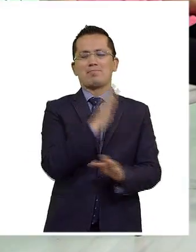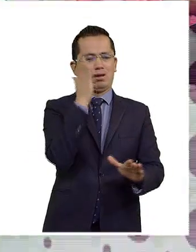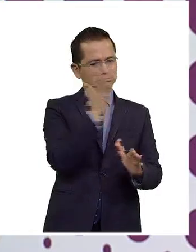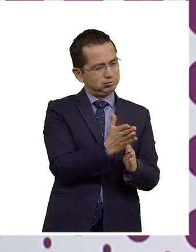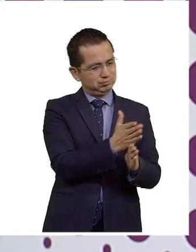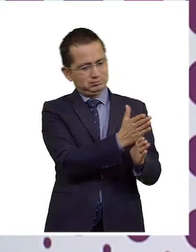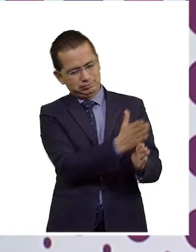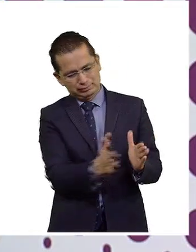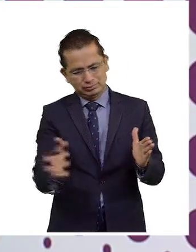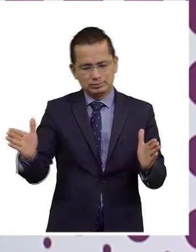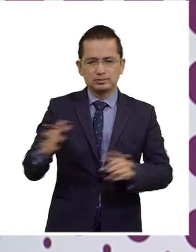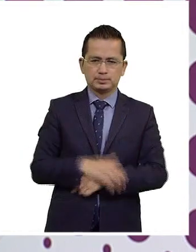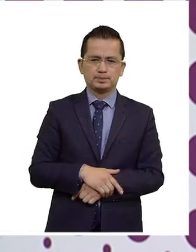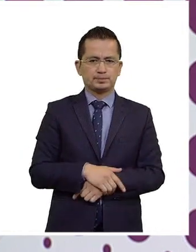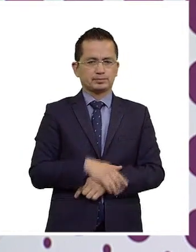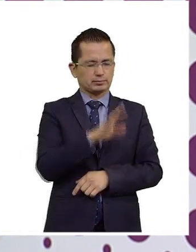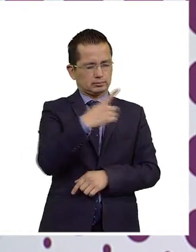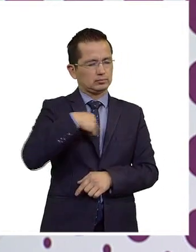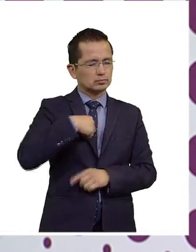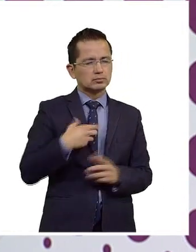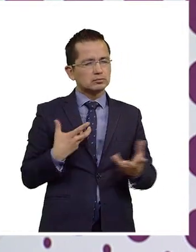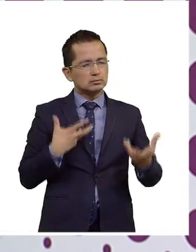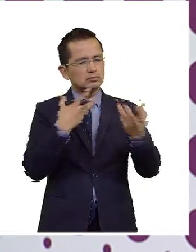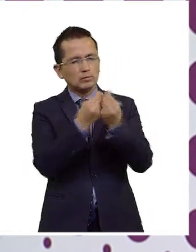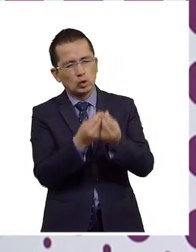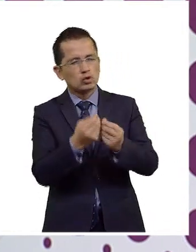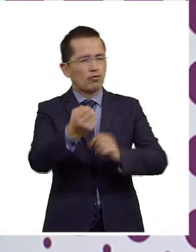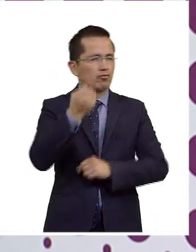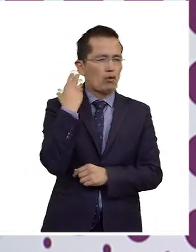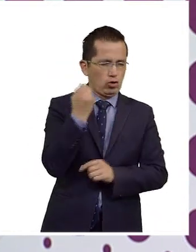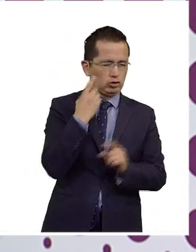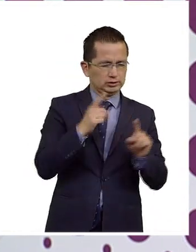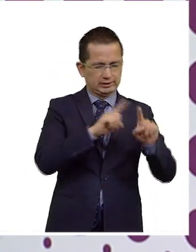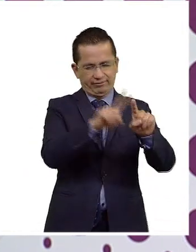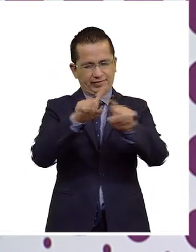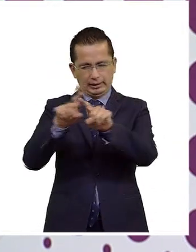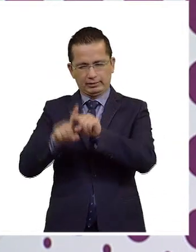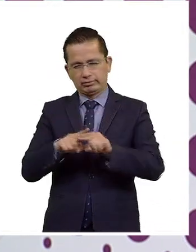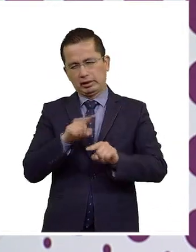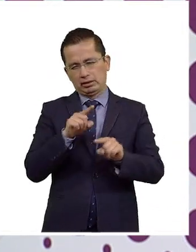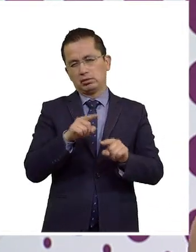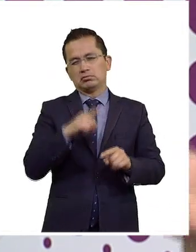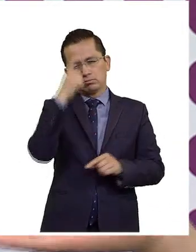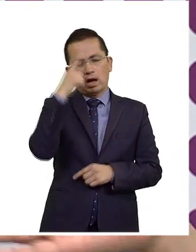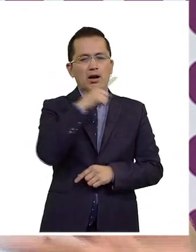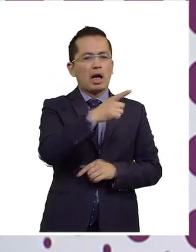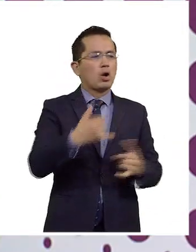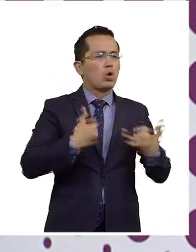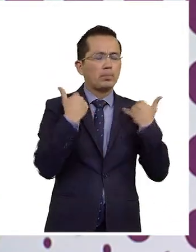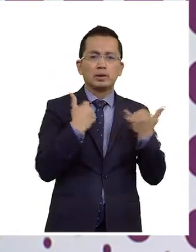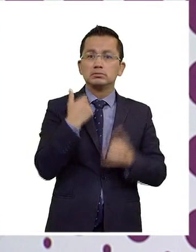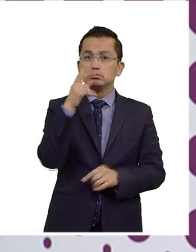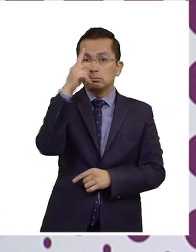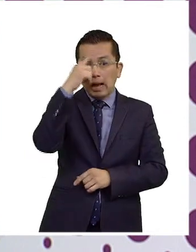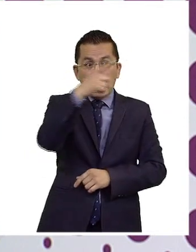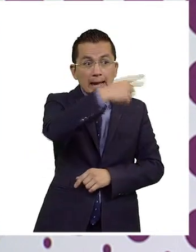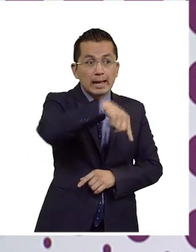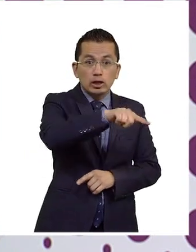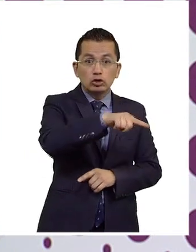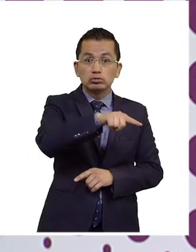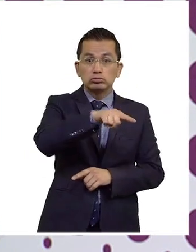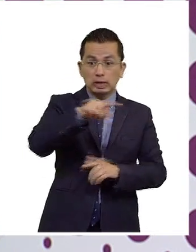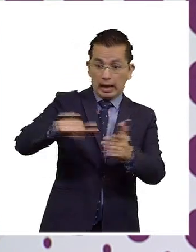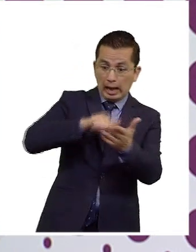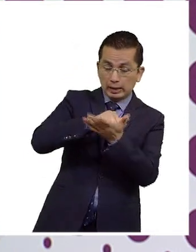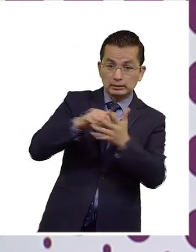porque participamos en varios foros con adolescentes sobre todo, y es un cambio de vida para ellos. O Por sea, en supuesto.